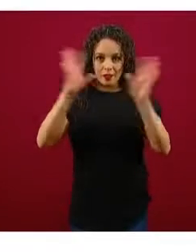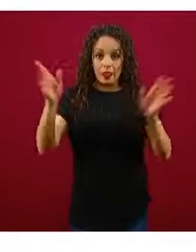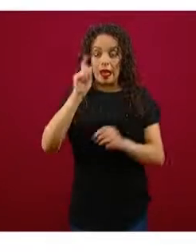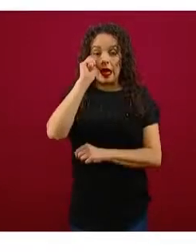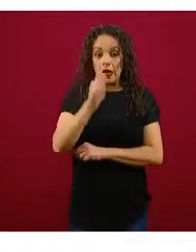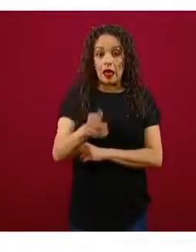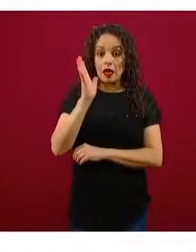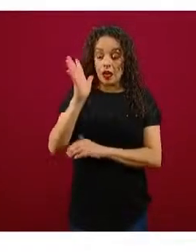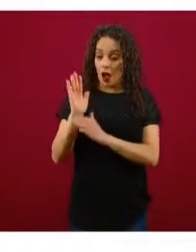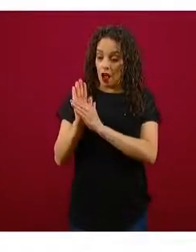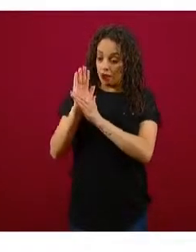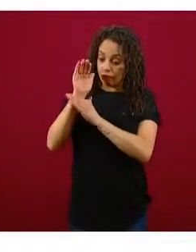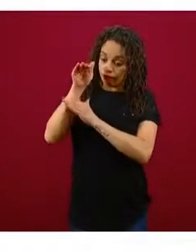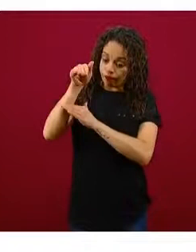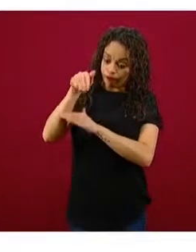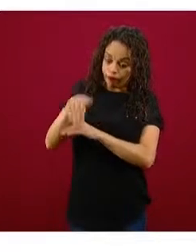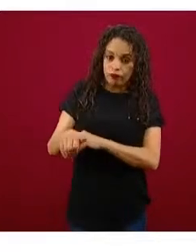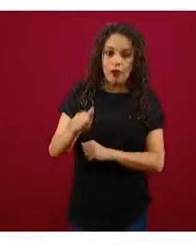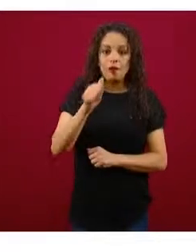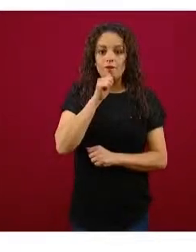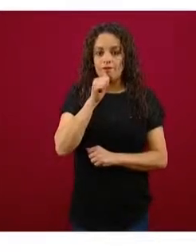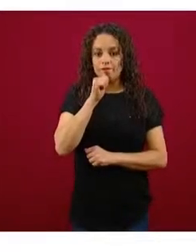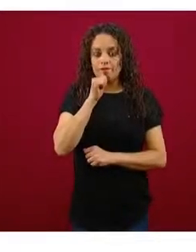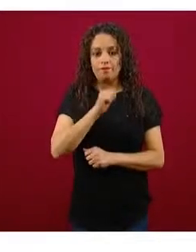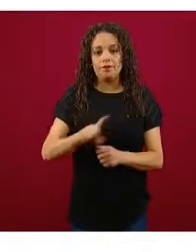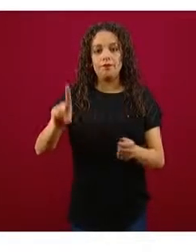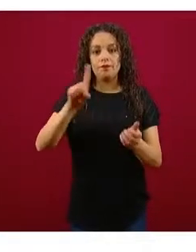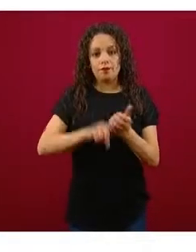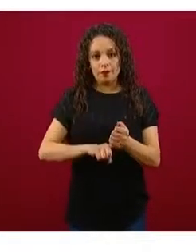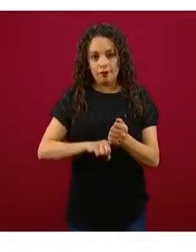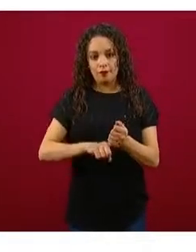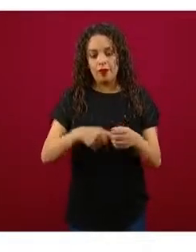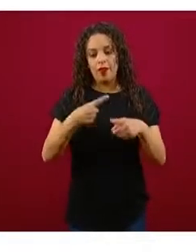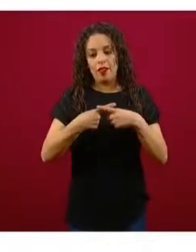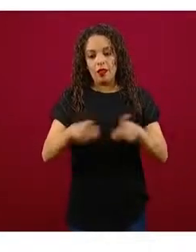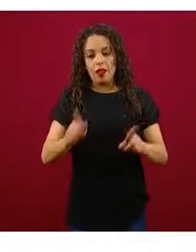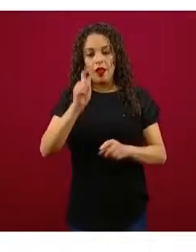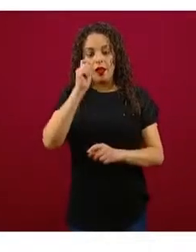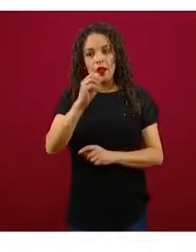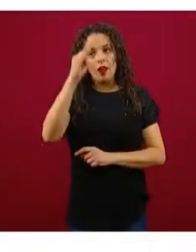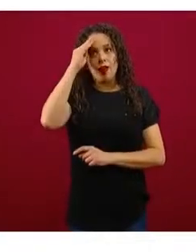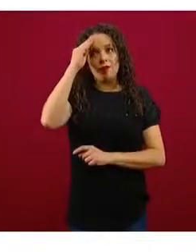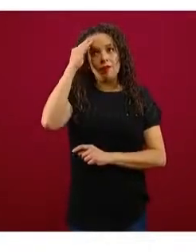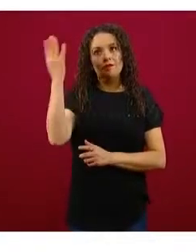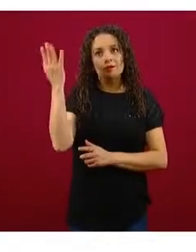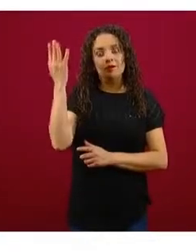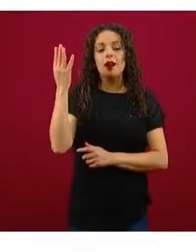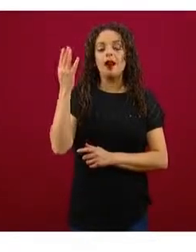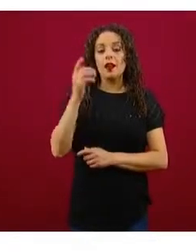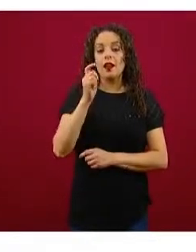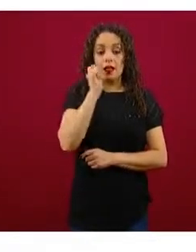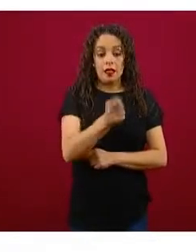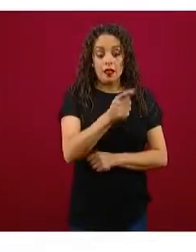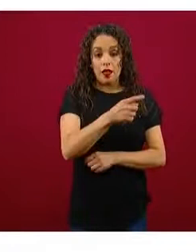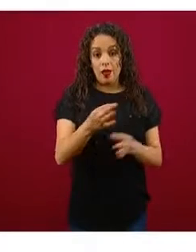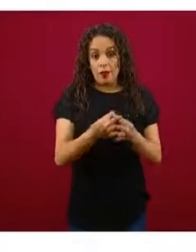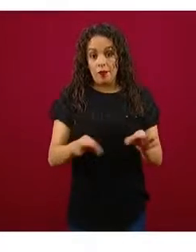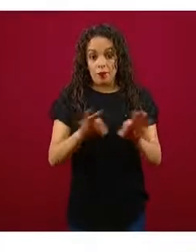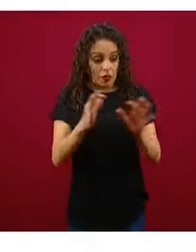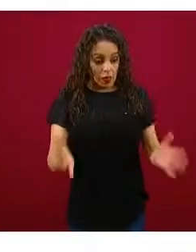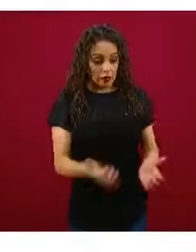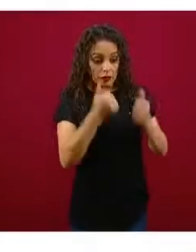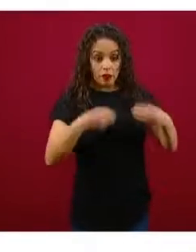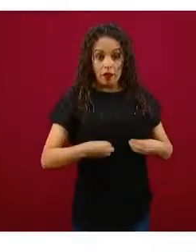este efecto paradójico o contrario a la intuición, en donde un bien, que es conservar la vida de las personas, desde